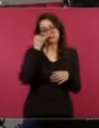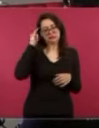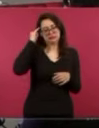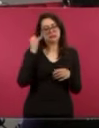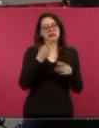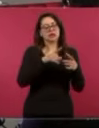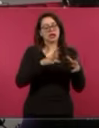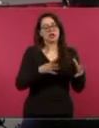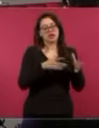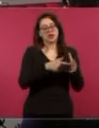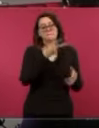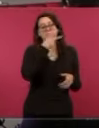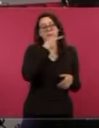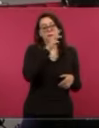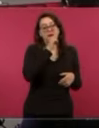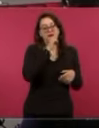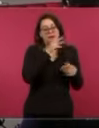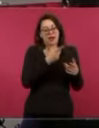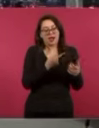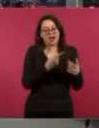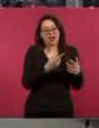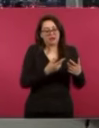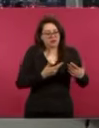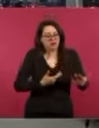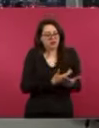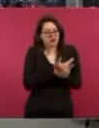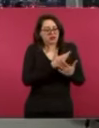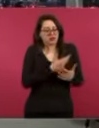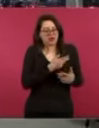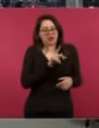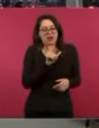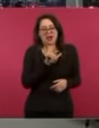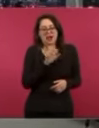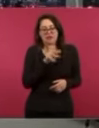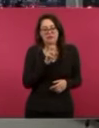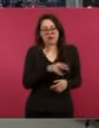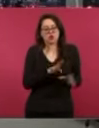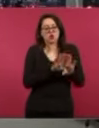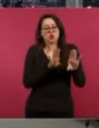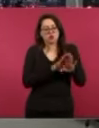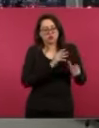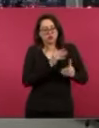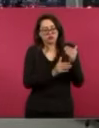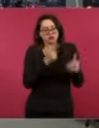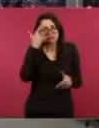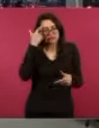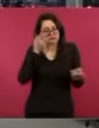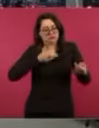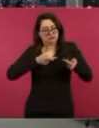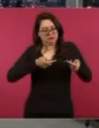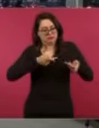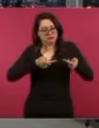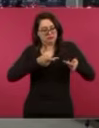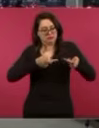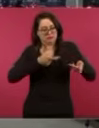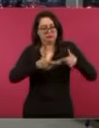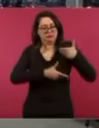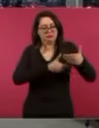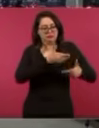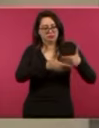padres carnales del personaje, cómo fue desarrollado sus poderes mentales, su preparación en el Tíbet y cómo